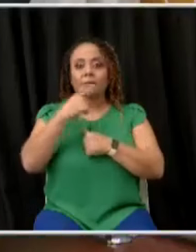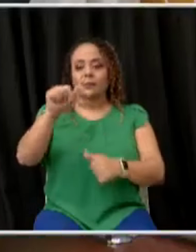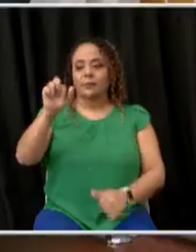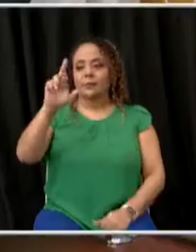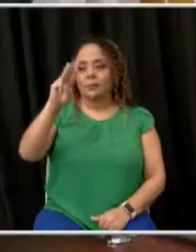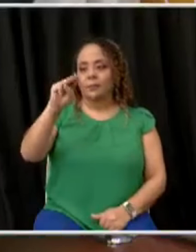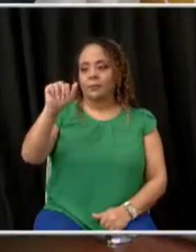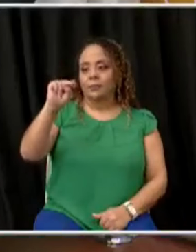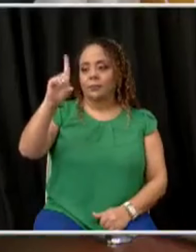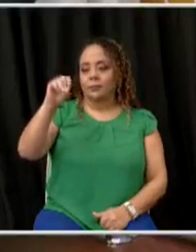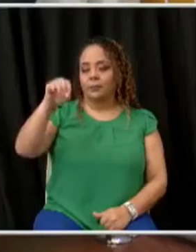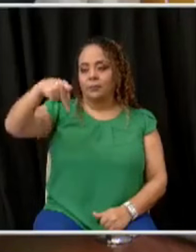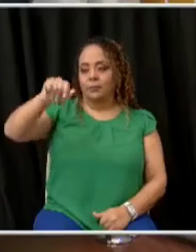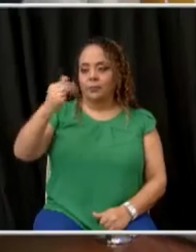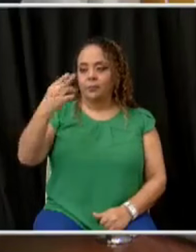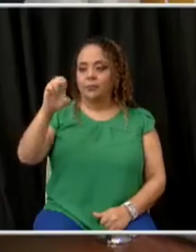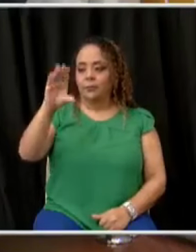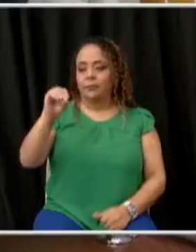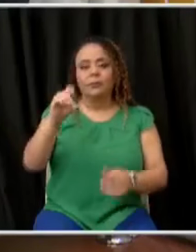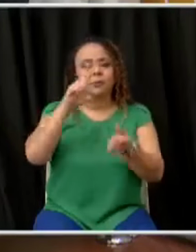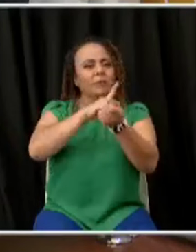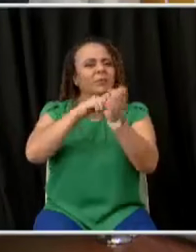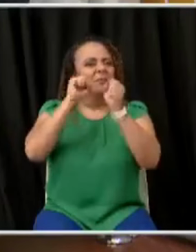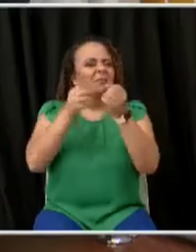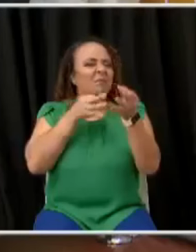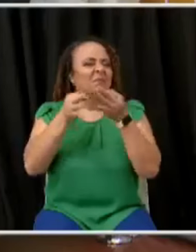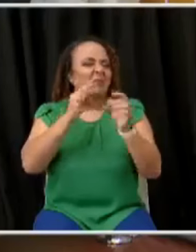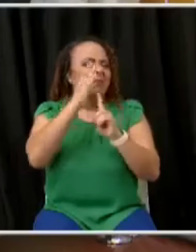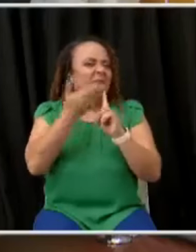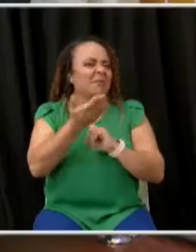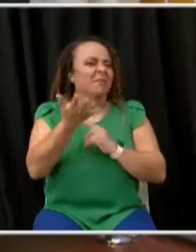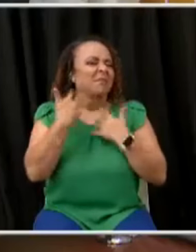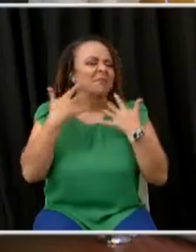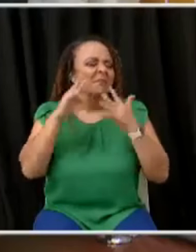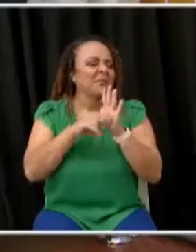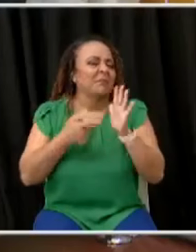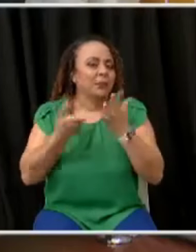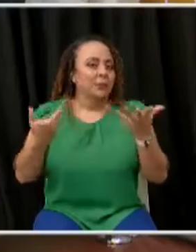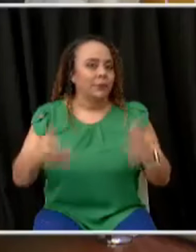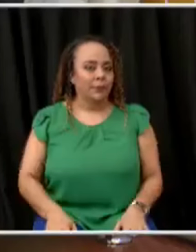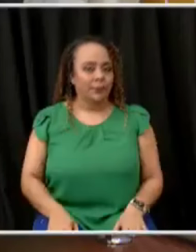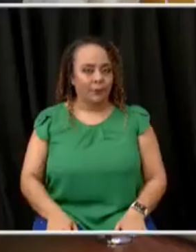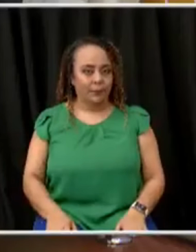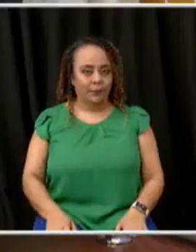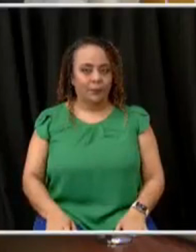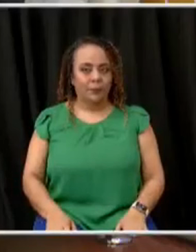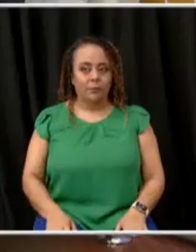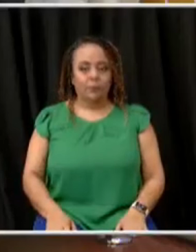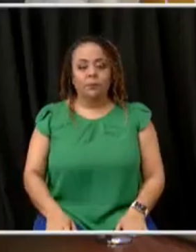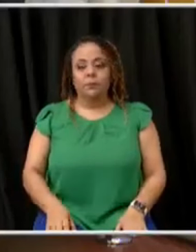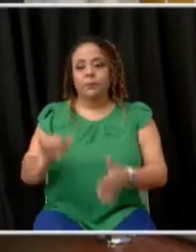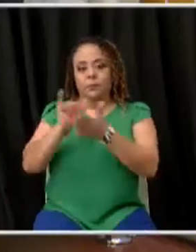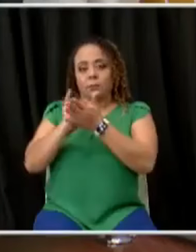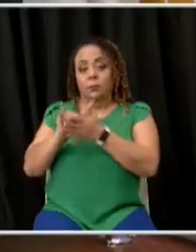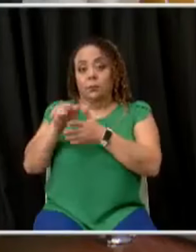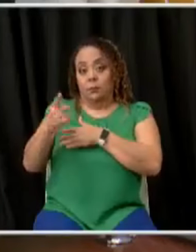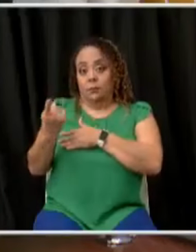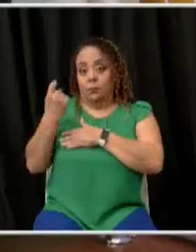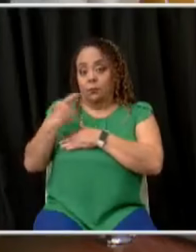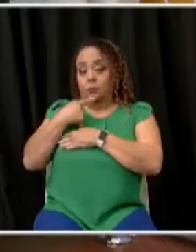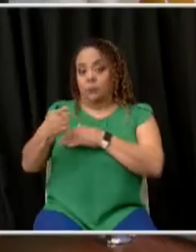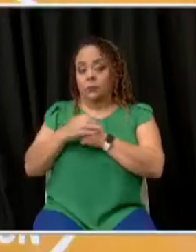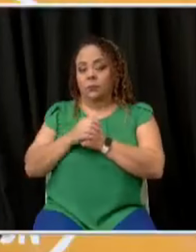Pacheco: ¿el doctor nos podría definir qué es golpe de calor? Bueno, eso que les acabo de decir, el golpe de